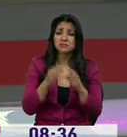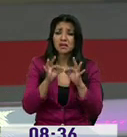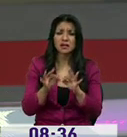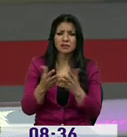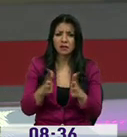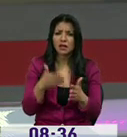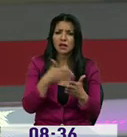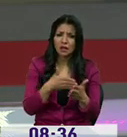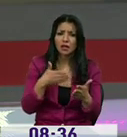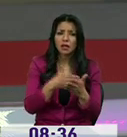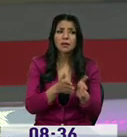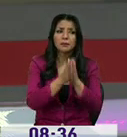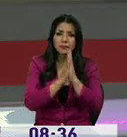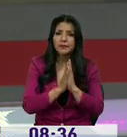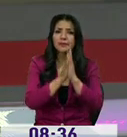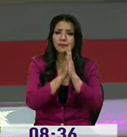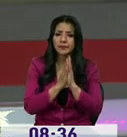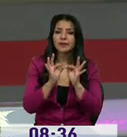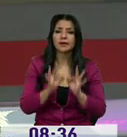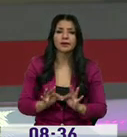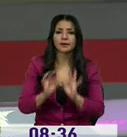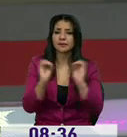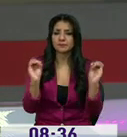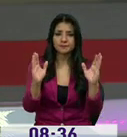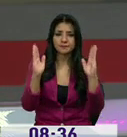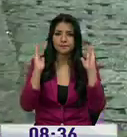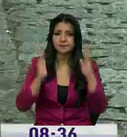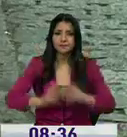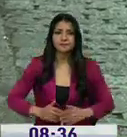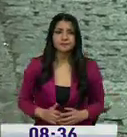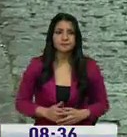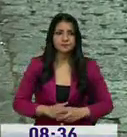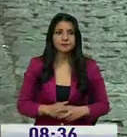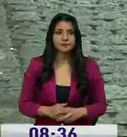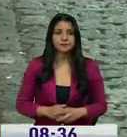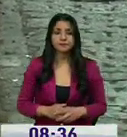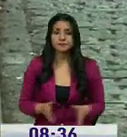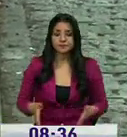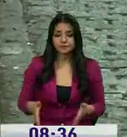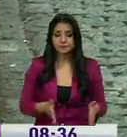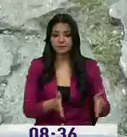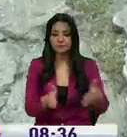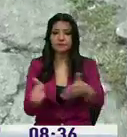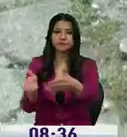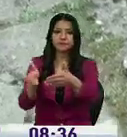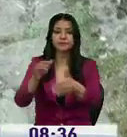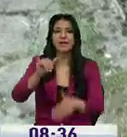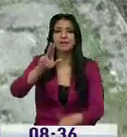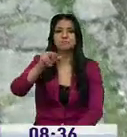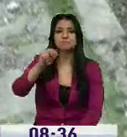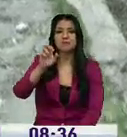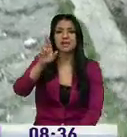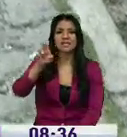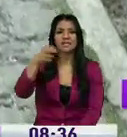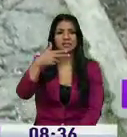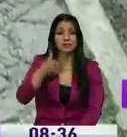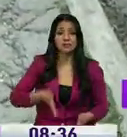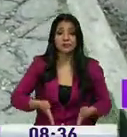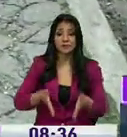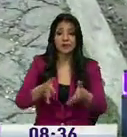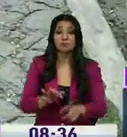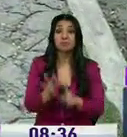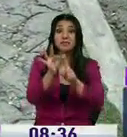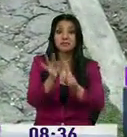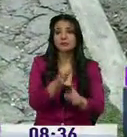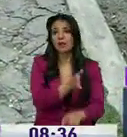sus insistentes solicitudes de reparación. El problema está ubicado en la calle General Aymerich, una de las principales vías